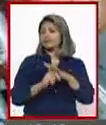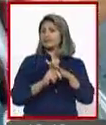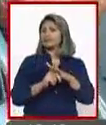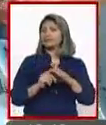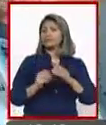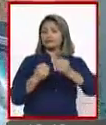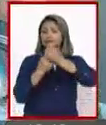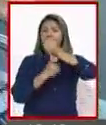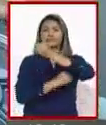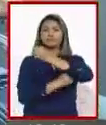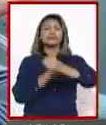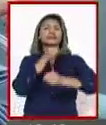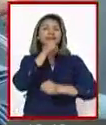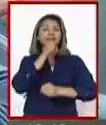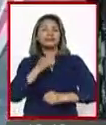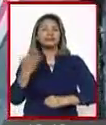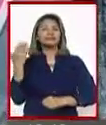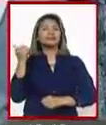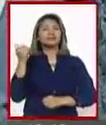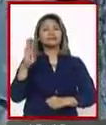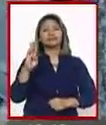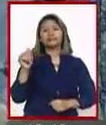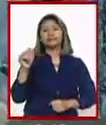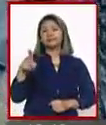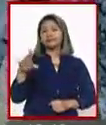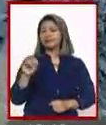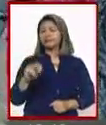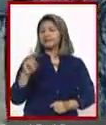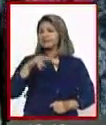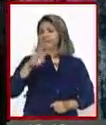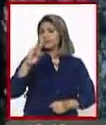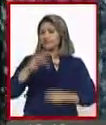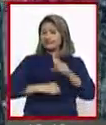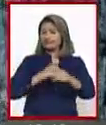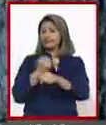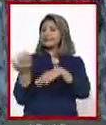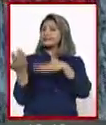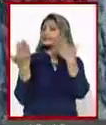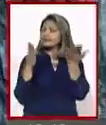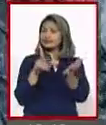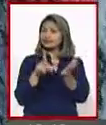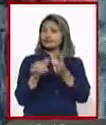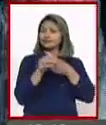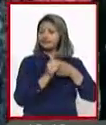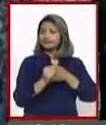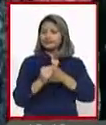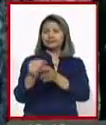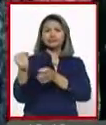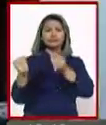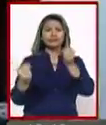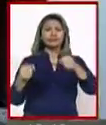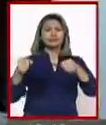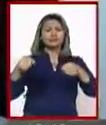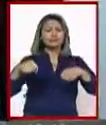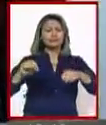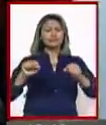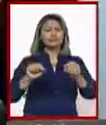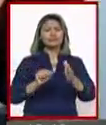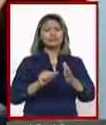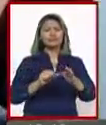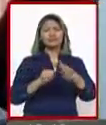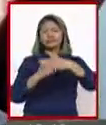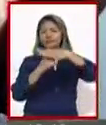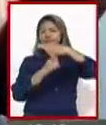en el puente antiguo de Abapó. Luis Alejandro Viveros, de 27 años, falleció luego de perder el control de su motocicleta y caer desde el